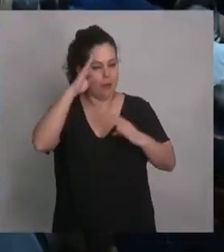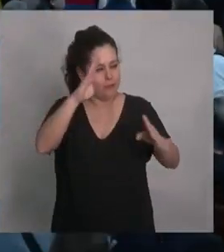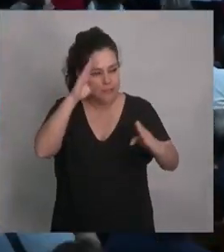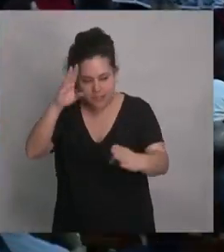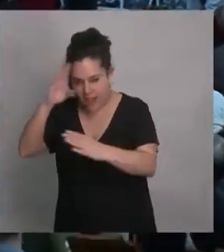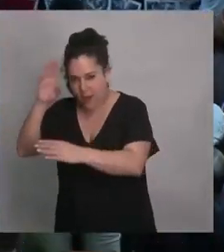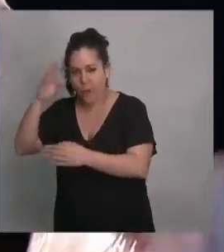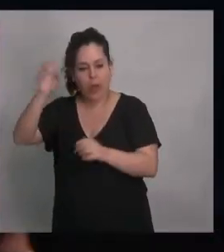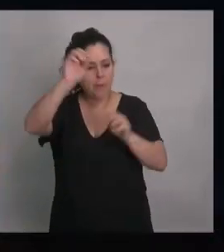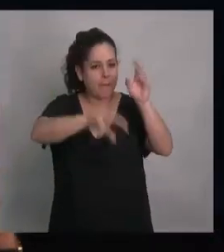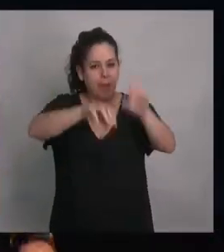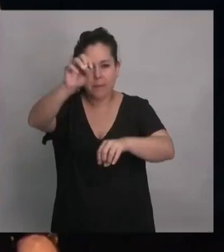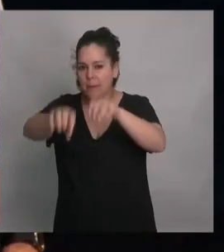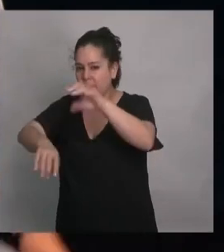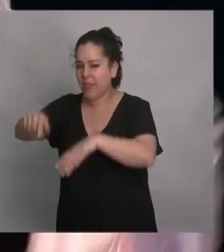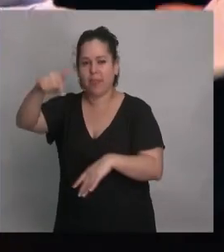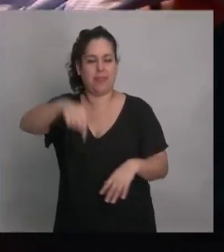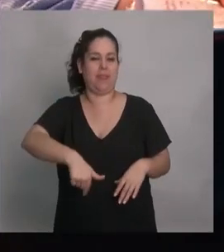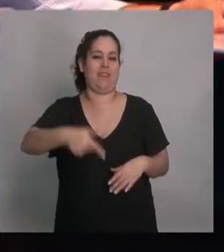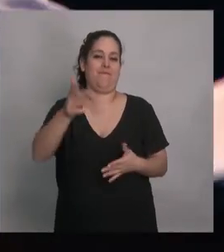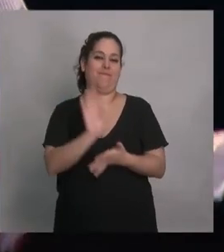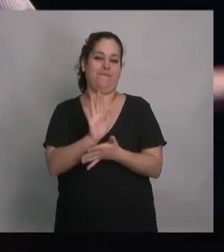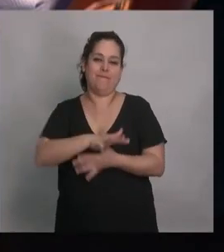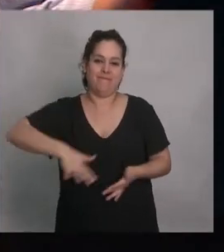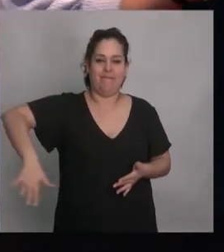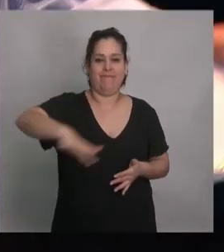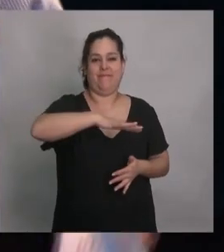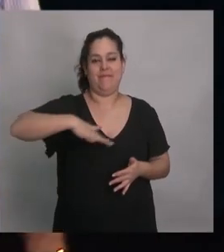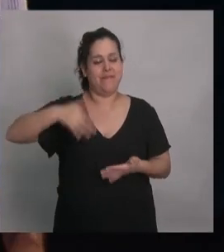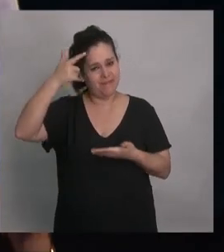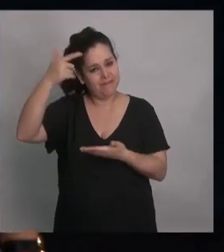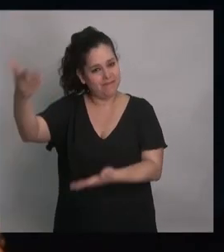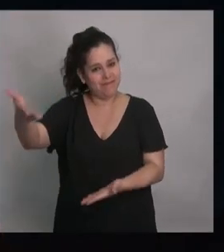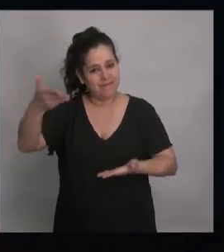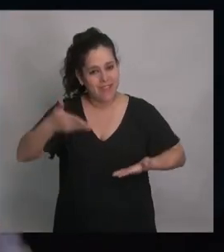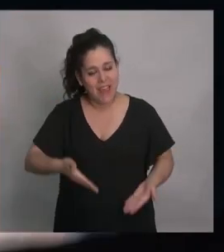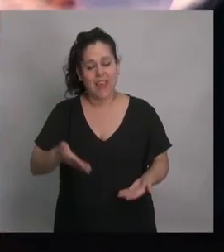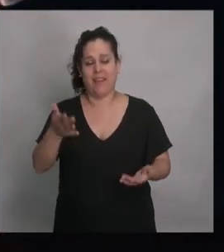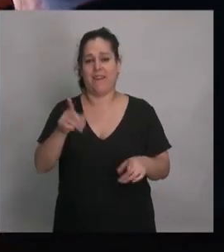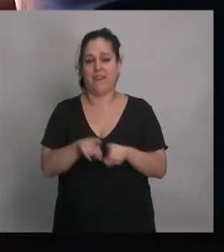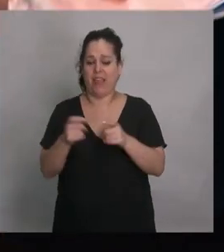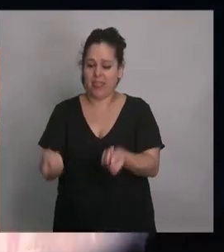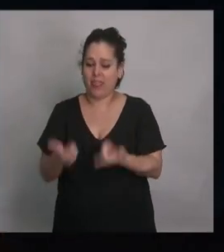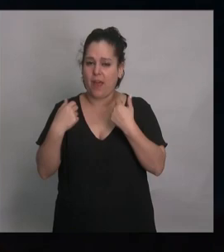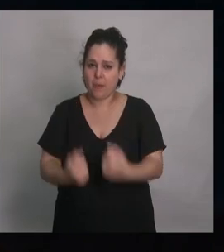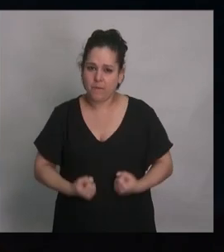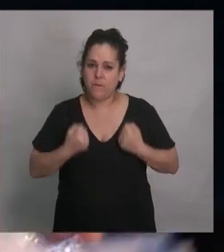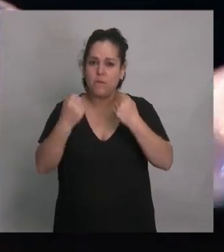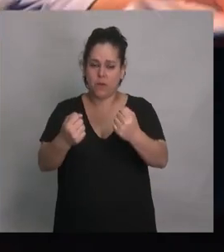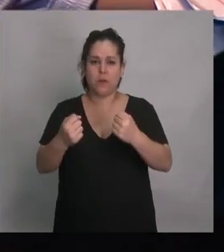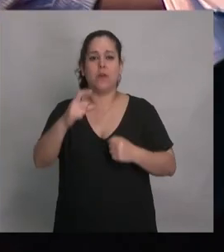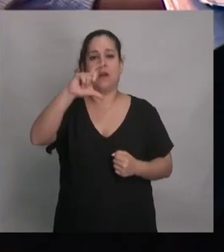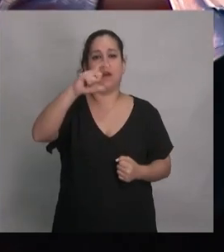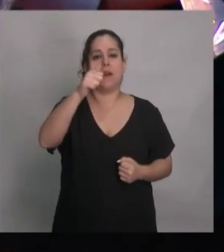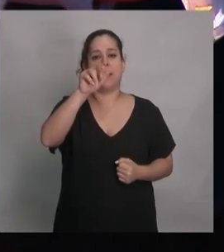presencia en esta casa, nos honra, nos da más fuerza la compañera Estela